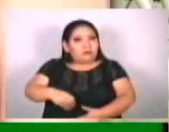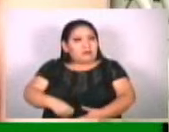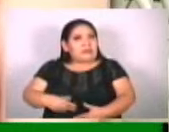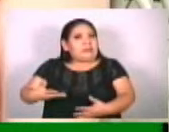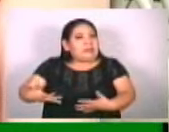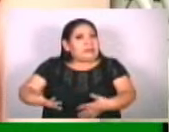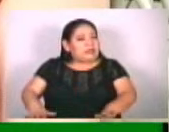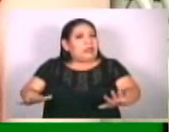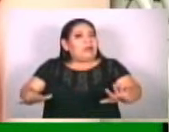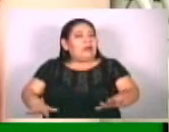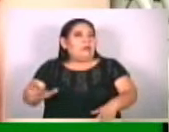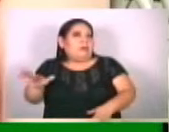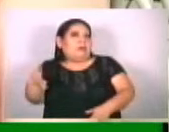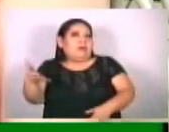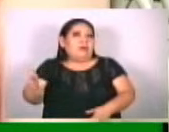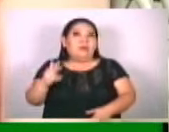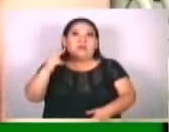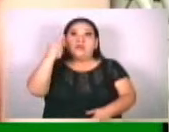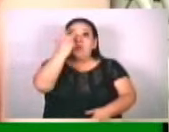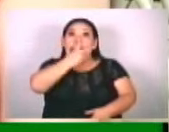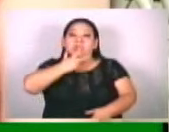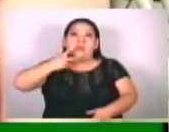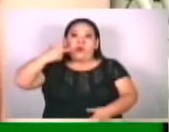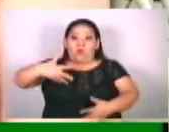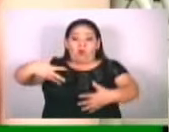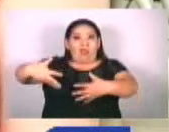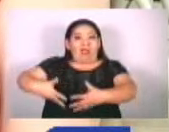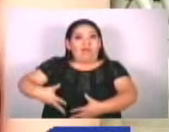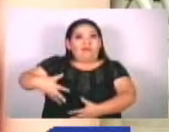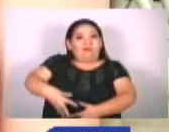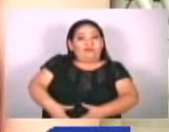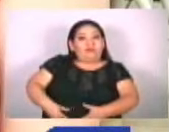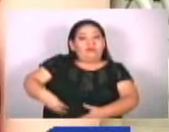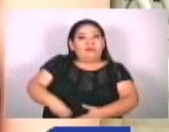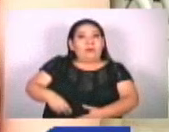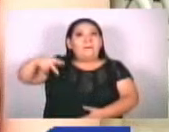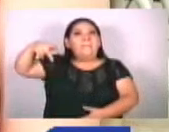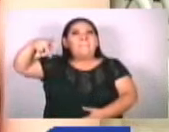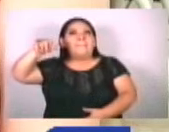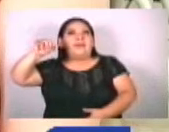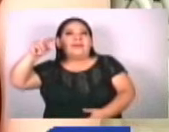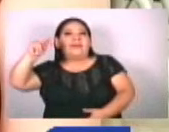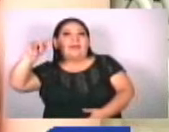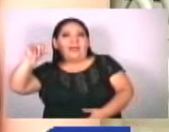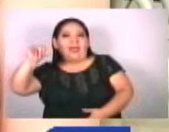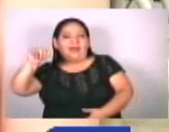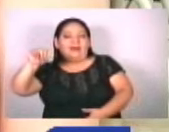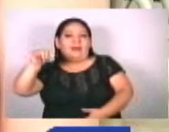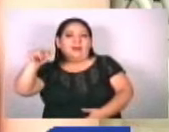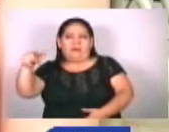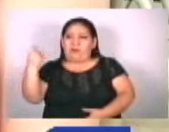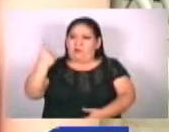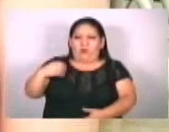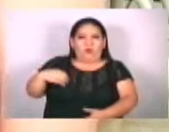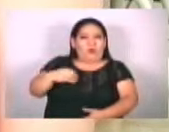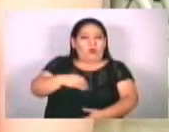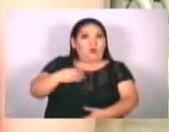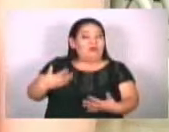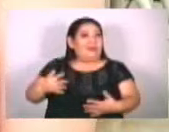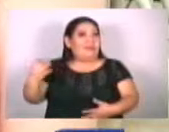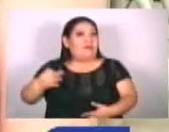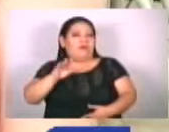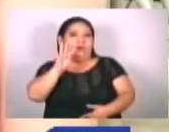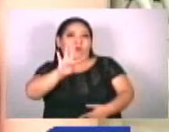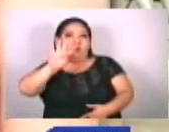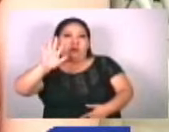ella aproximadamente 3 horas con la placenta adentro, cuando los doctores me dijeron que lo normal es 45